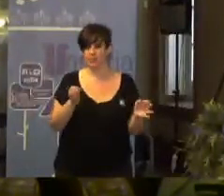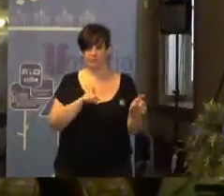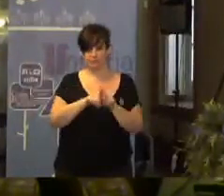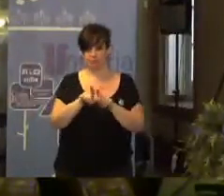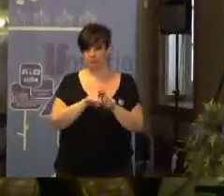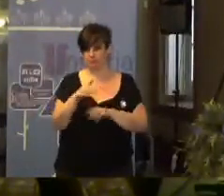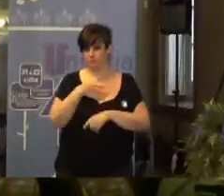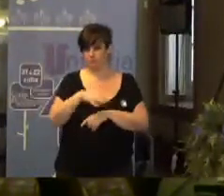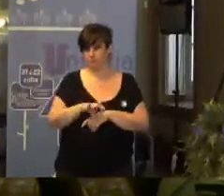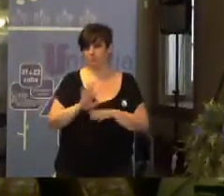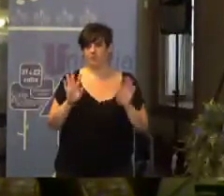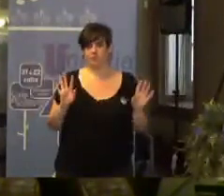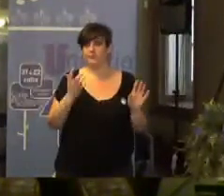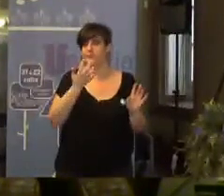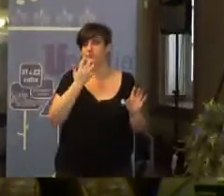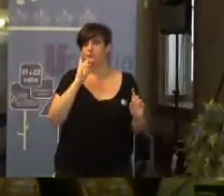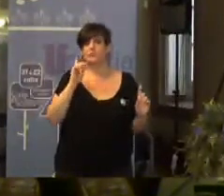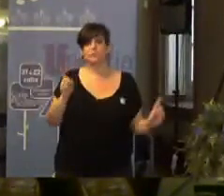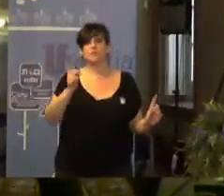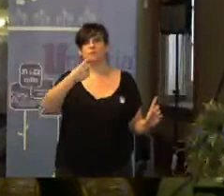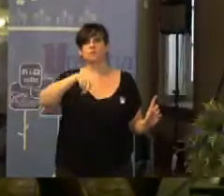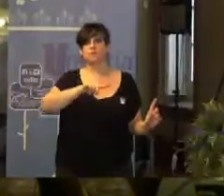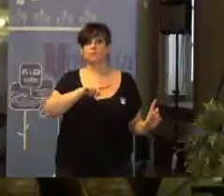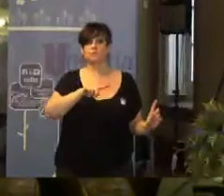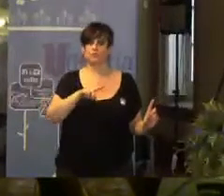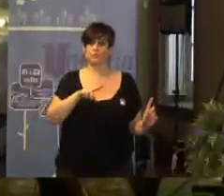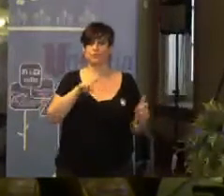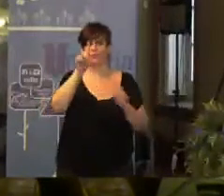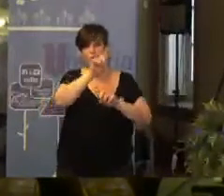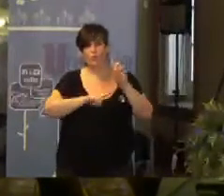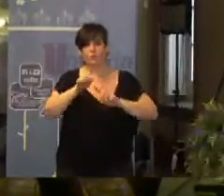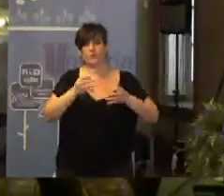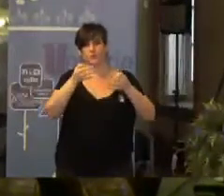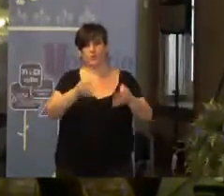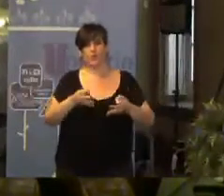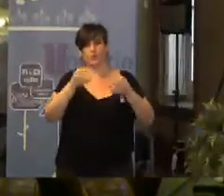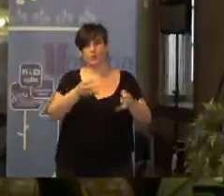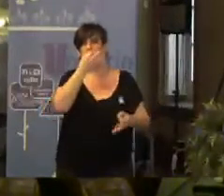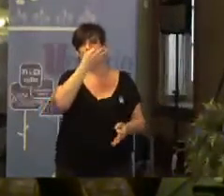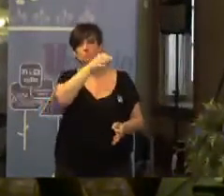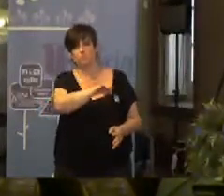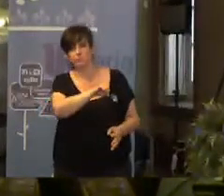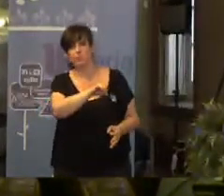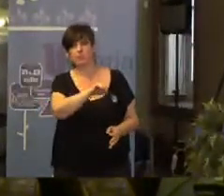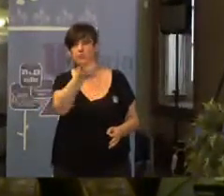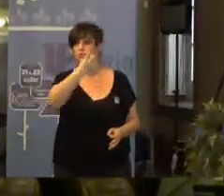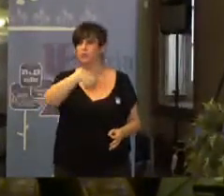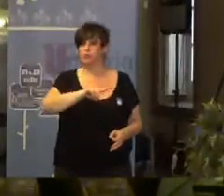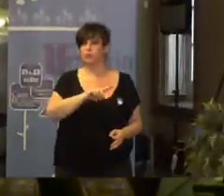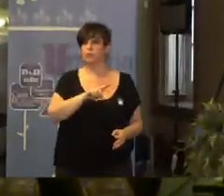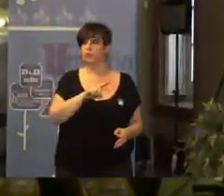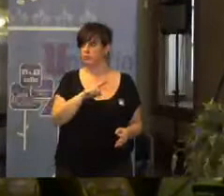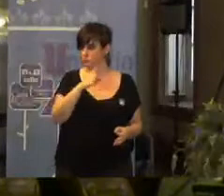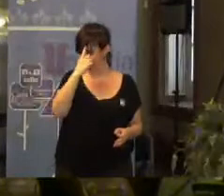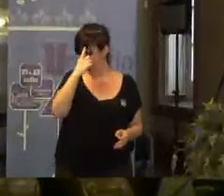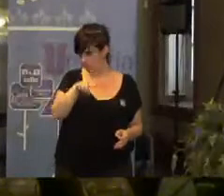non queremos volver a caer nos mesmos problemas, deberíamos reflectir sobre que é o que se fixo e como se